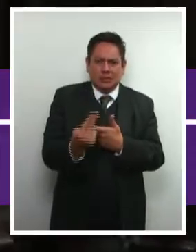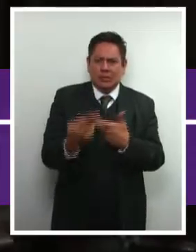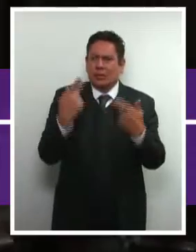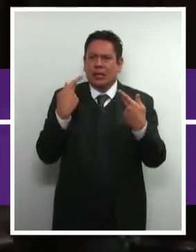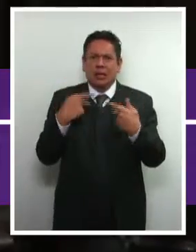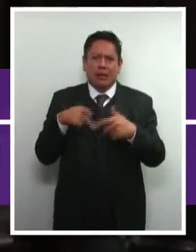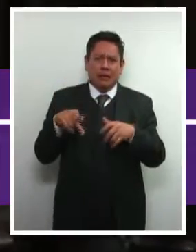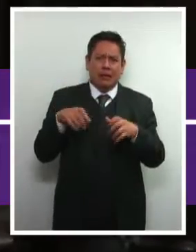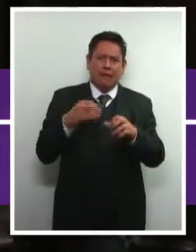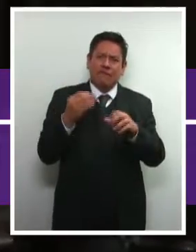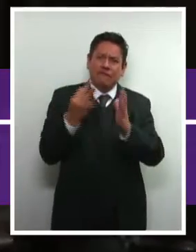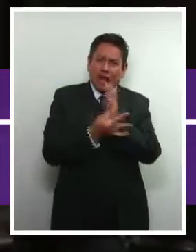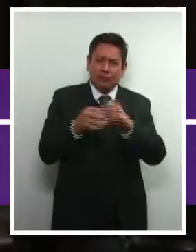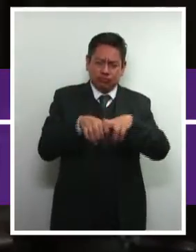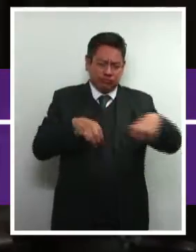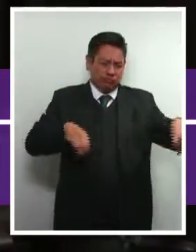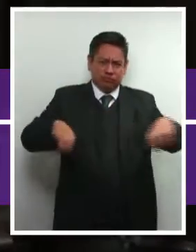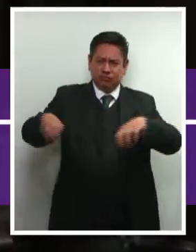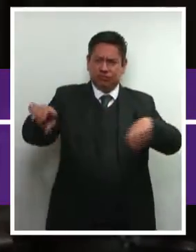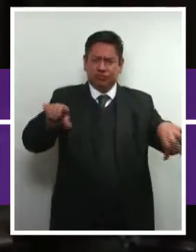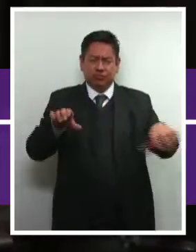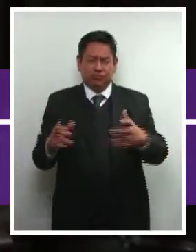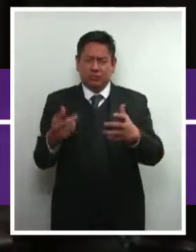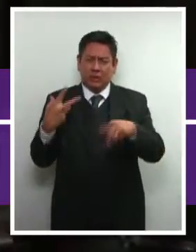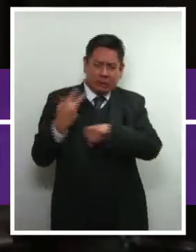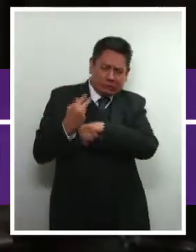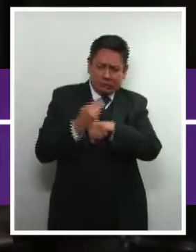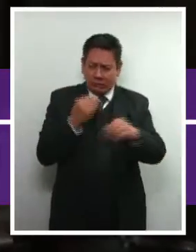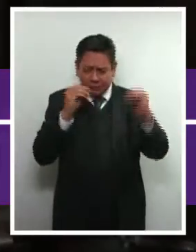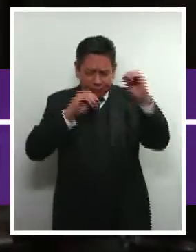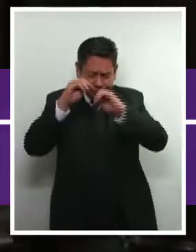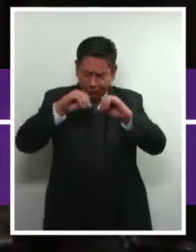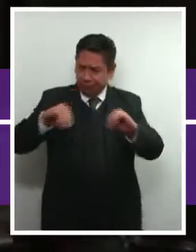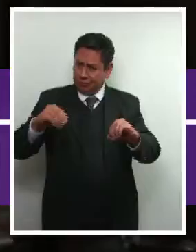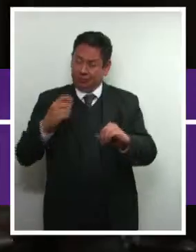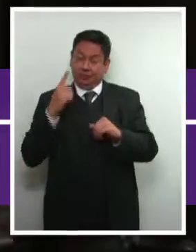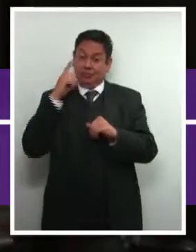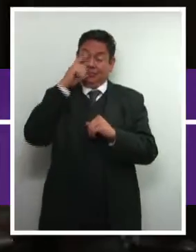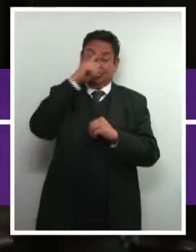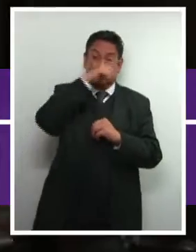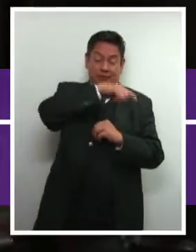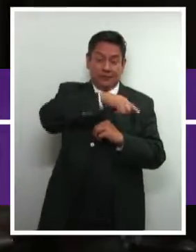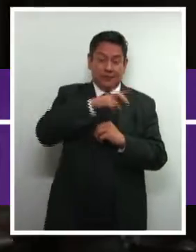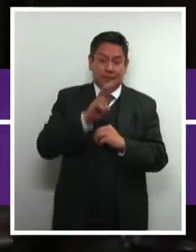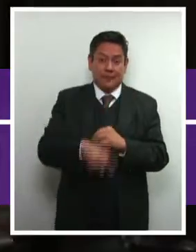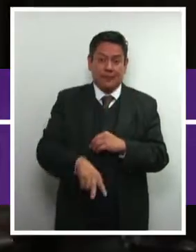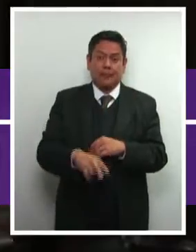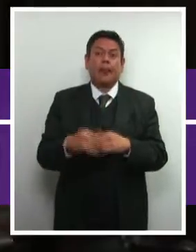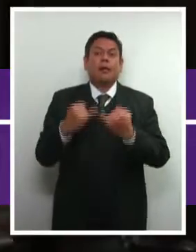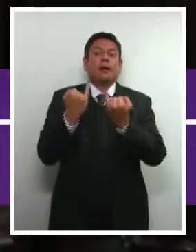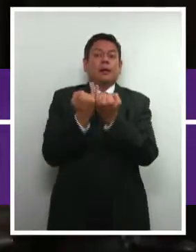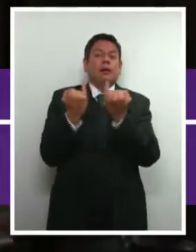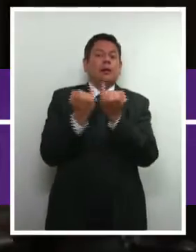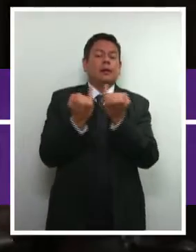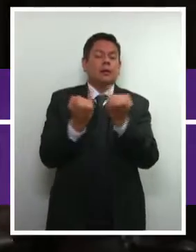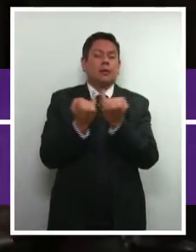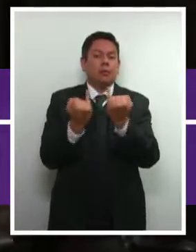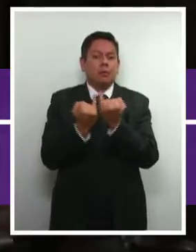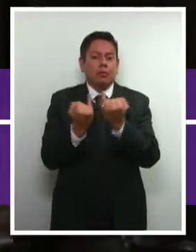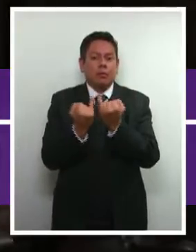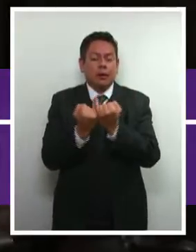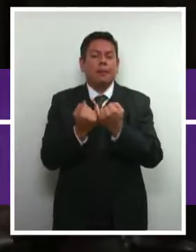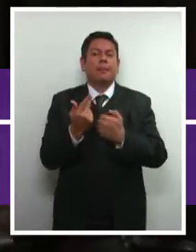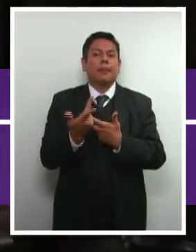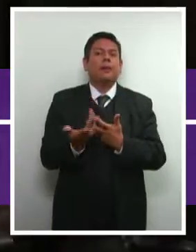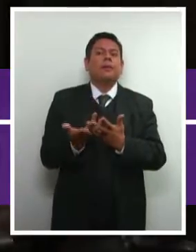servicio, infraestructura muy compleja. Y también reconocer las carencias y las